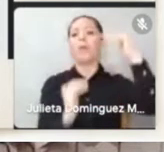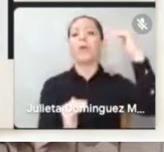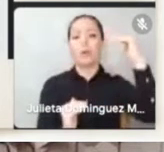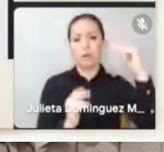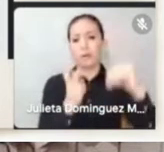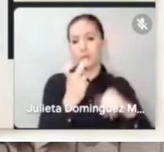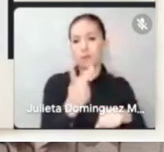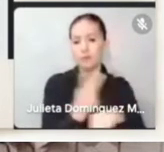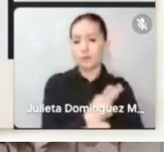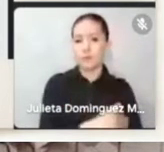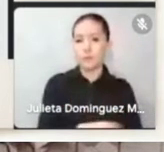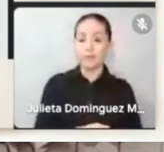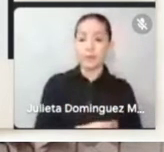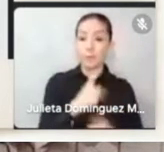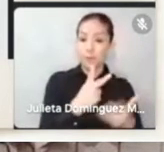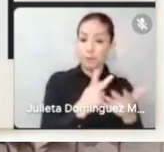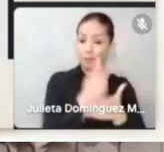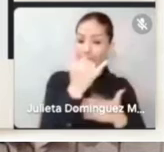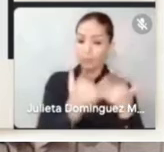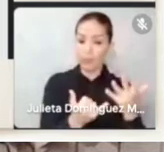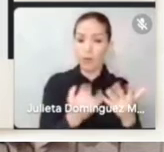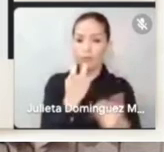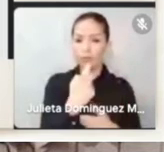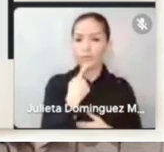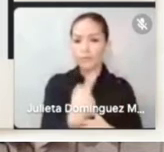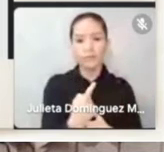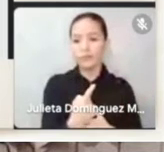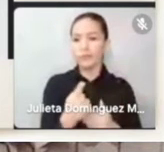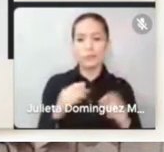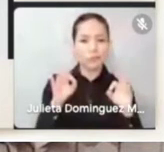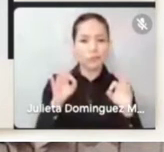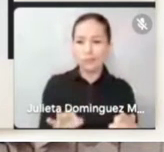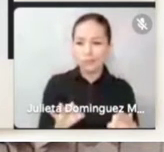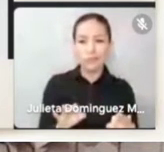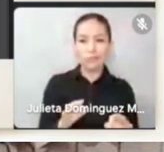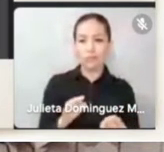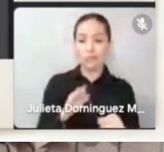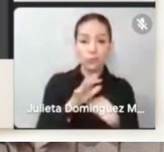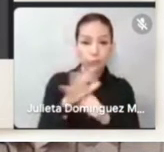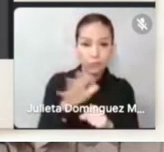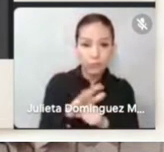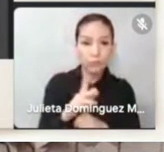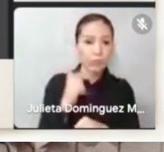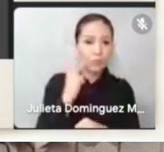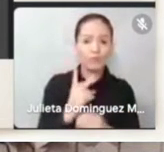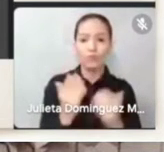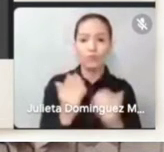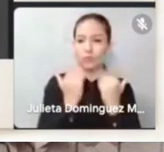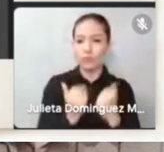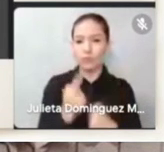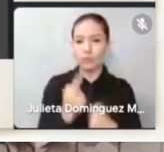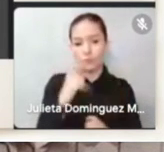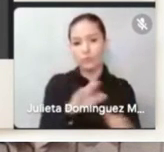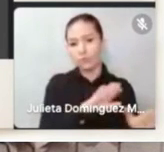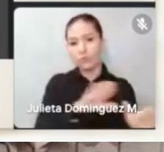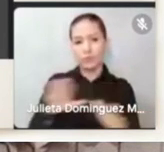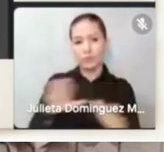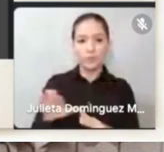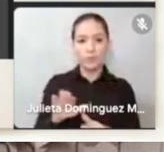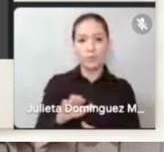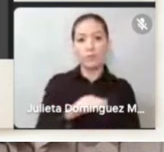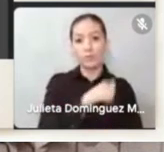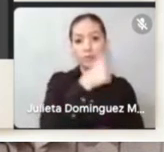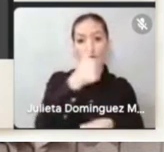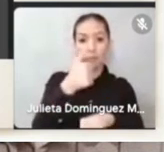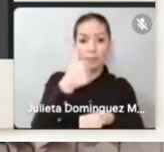es que en el proyecto se propone estimar como infundado el presente agravio. Por otro lado, en el agravio séptimo